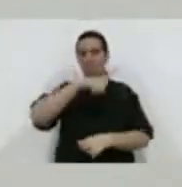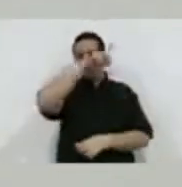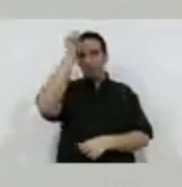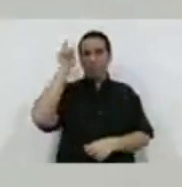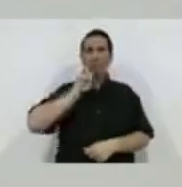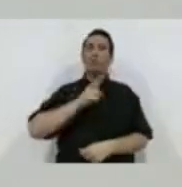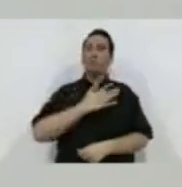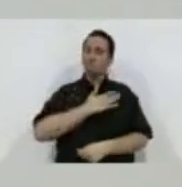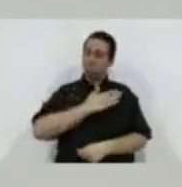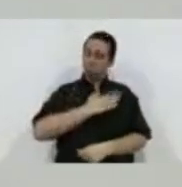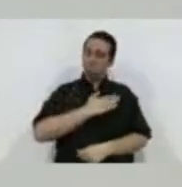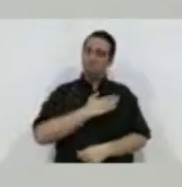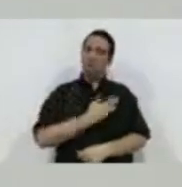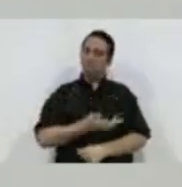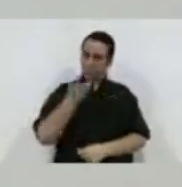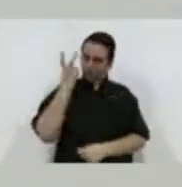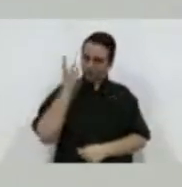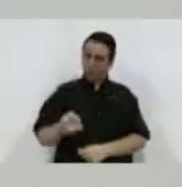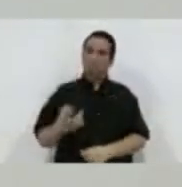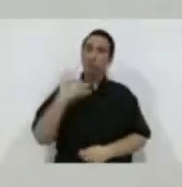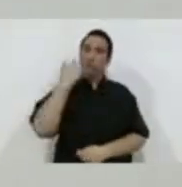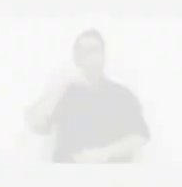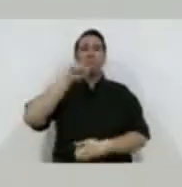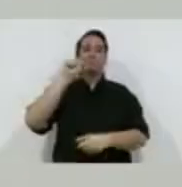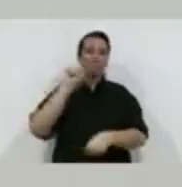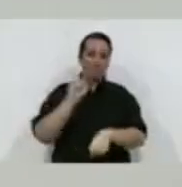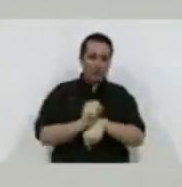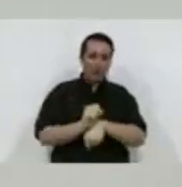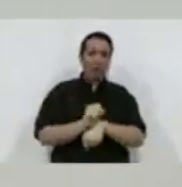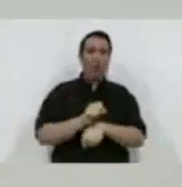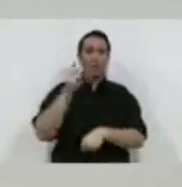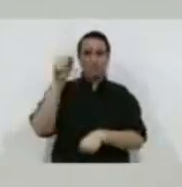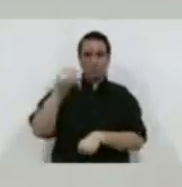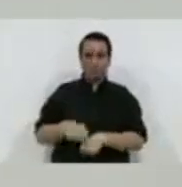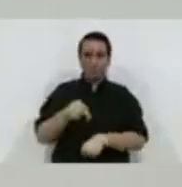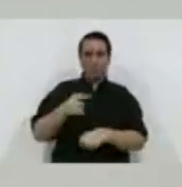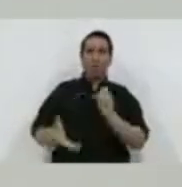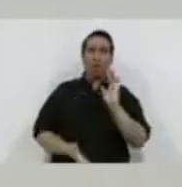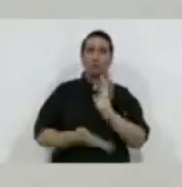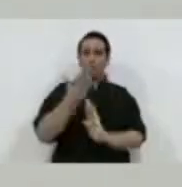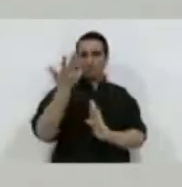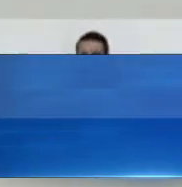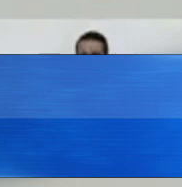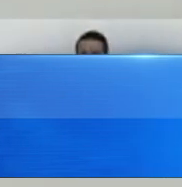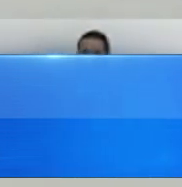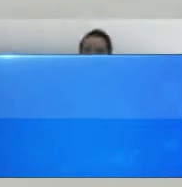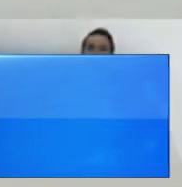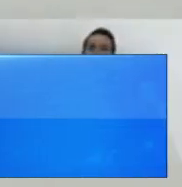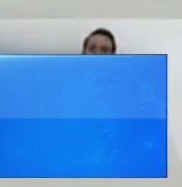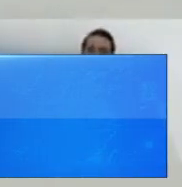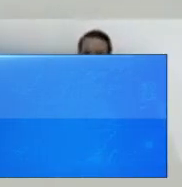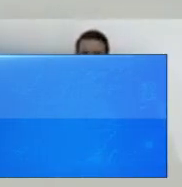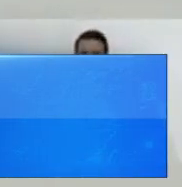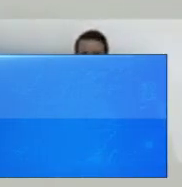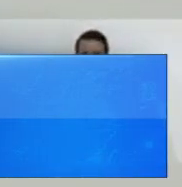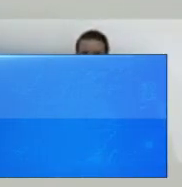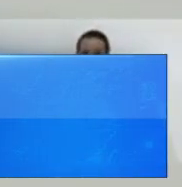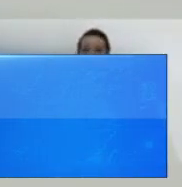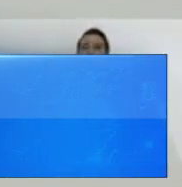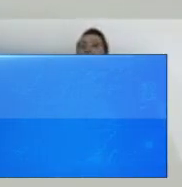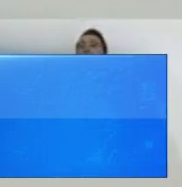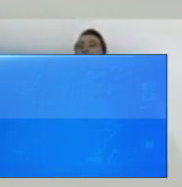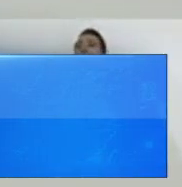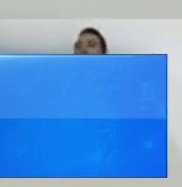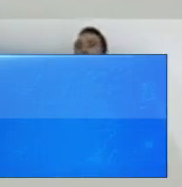que me explicaron. Eso es lo que queremos de verdad. Lo que estamos construyendo el día de hoy es